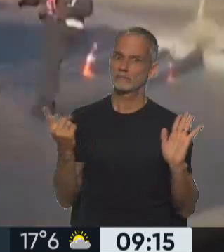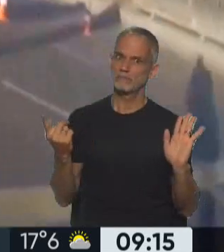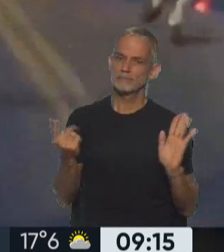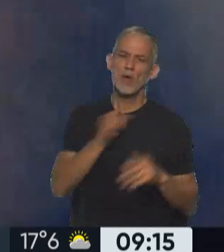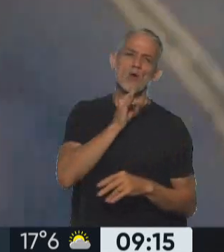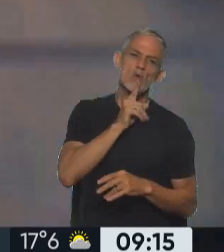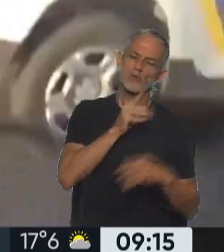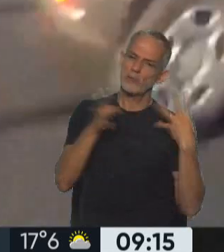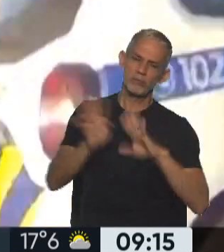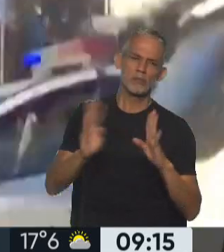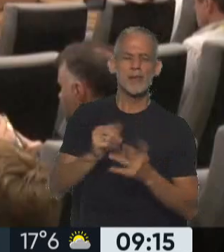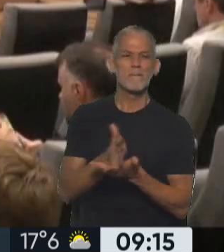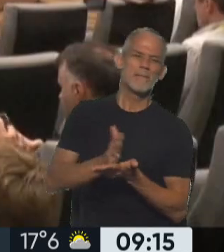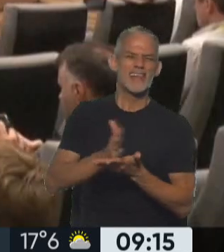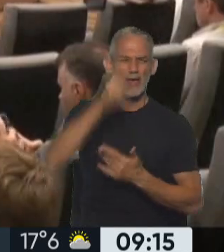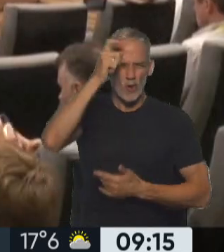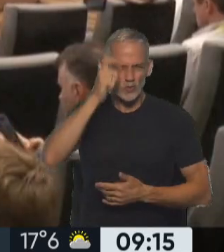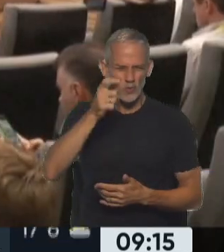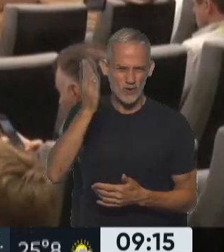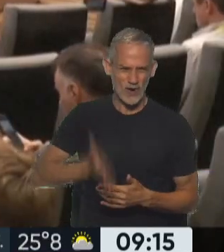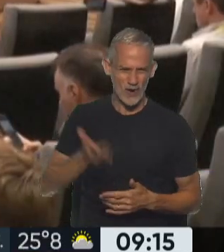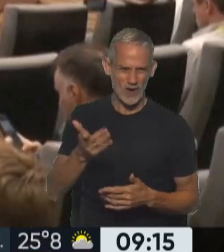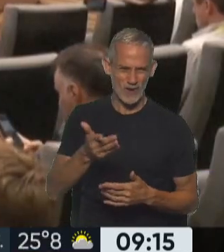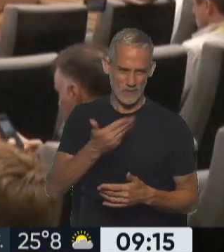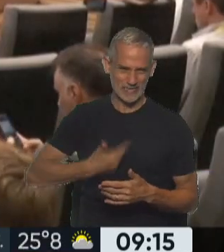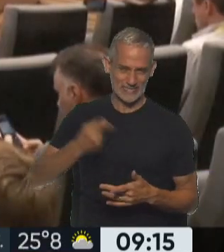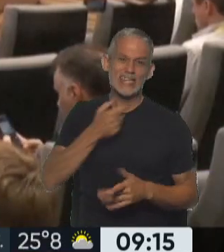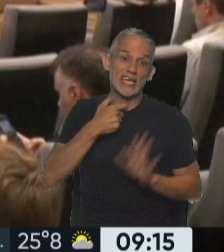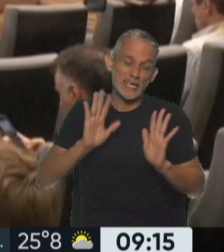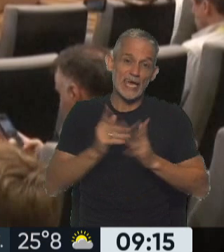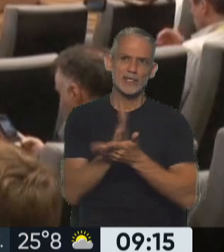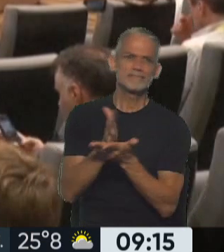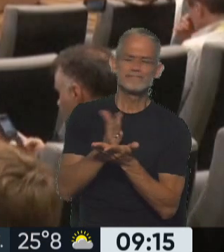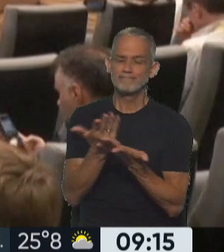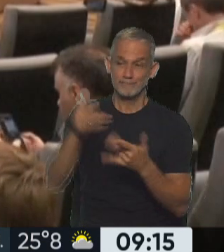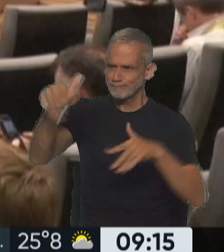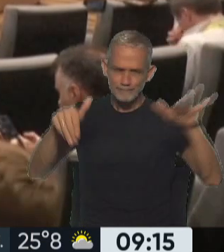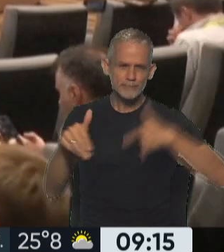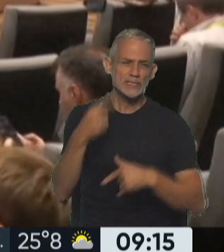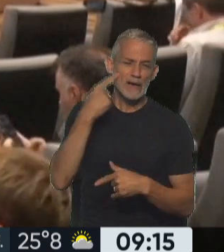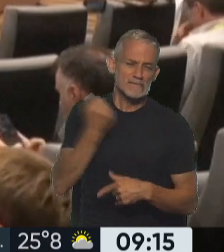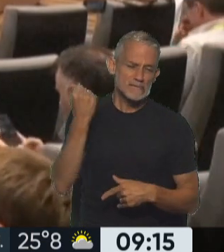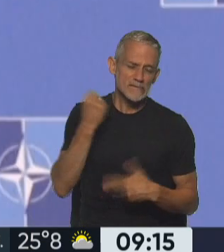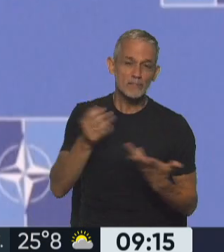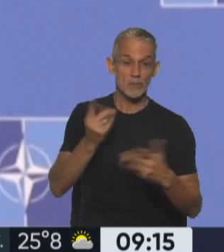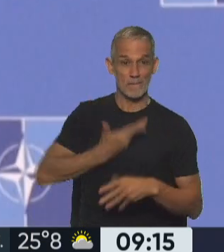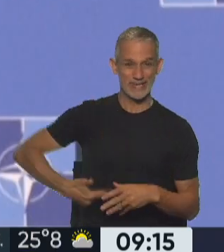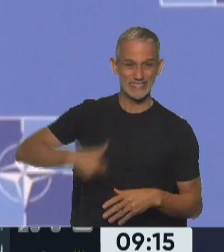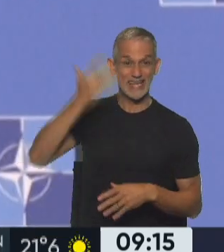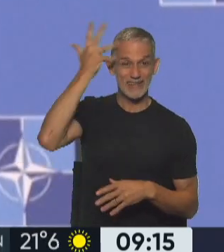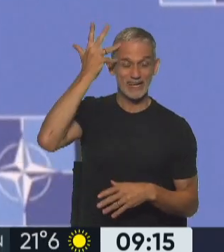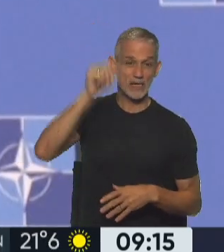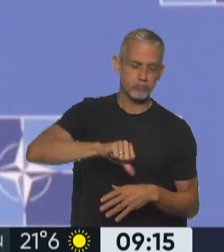parte, Erdogan quiere ser el mediador, ¿no? El hombre que le ponga fin al conflicto, claramente. Así es el que más lo ha intentado después del presidente